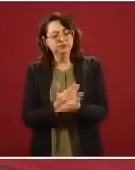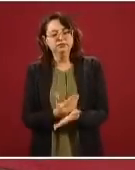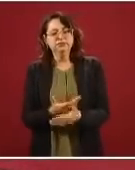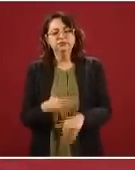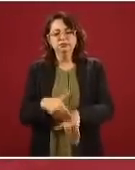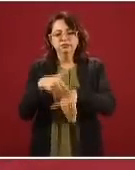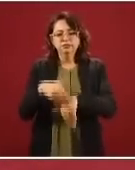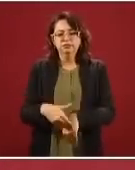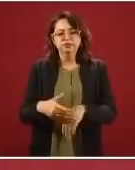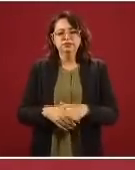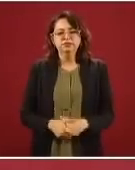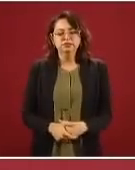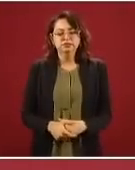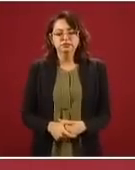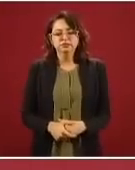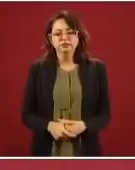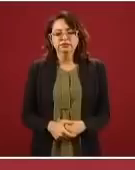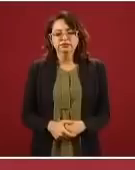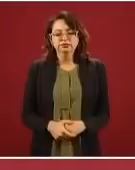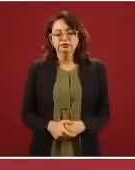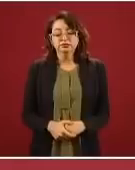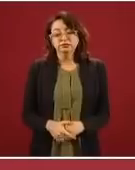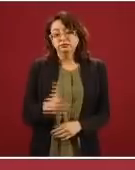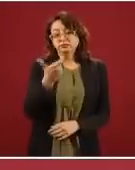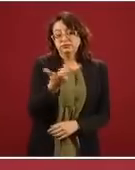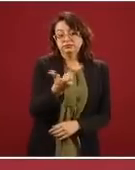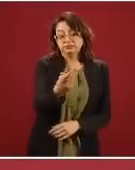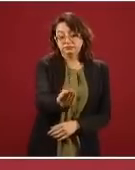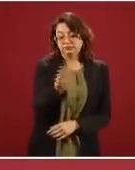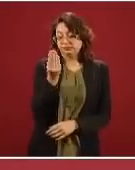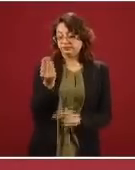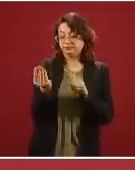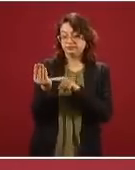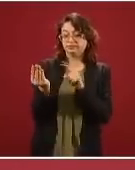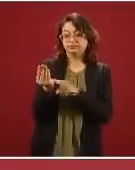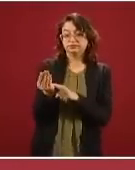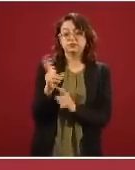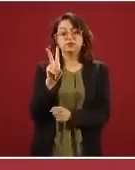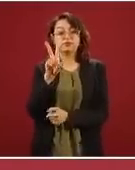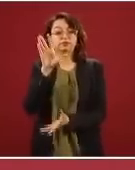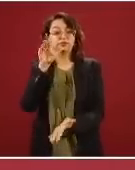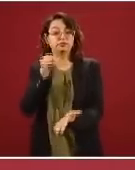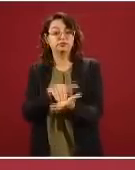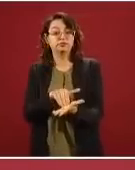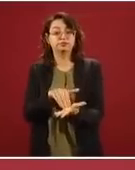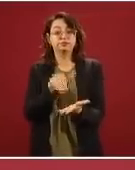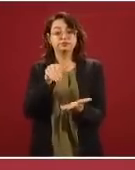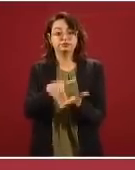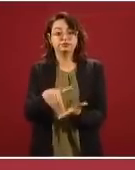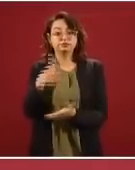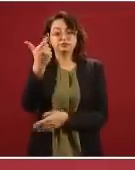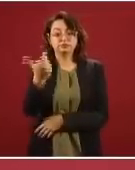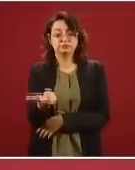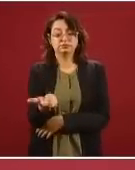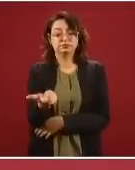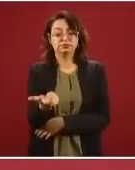Esto pues ya no sirve si son 2,000 millones de